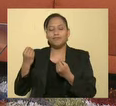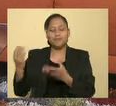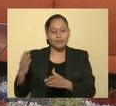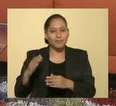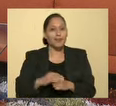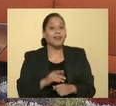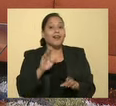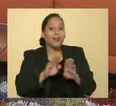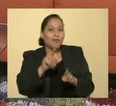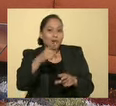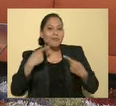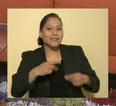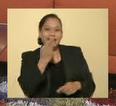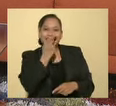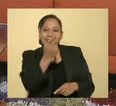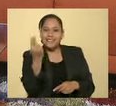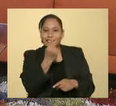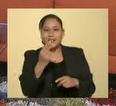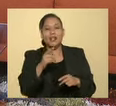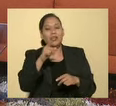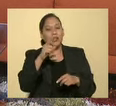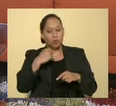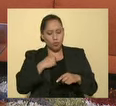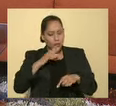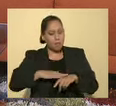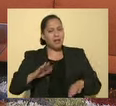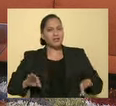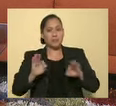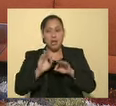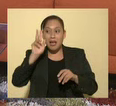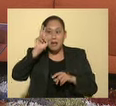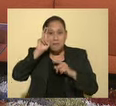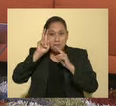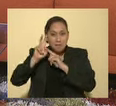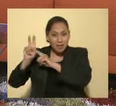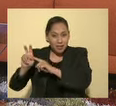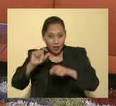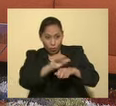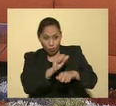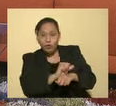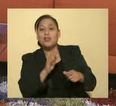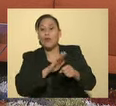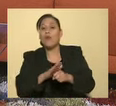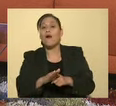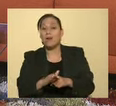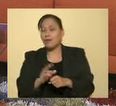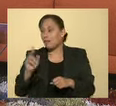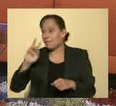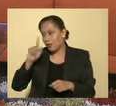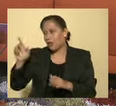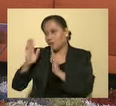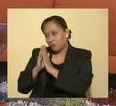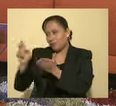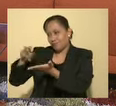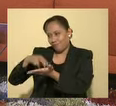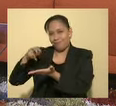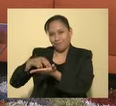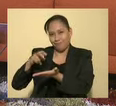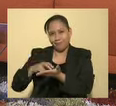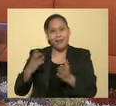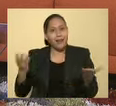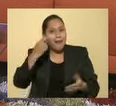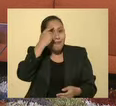tenemos que empezar a decir a la gente, debe ser más importante quitar tu envidia que comprar un coche. Trabájate. Y ahí nos vamos, ¿no? Es que es